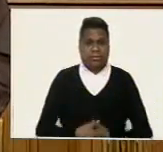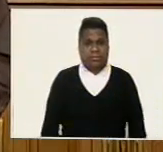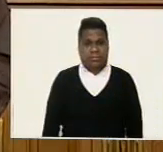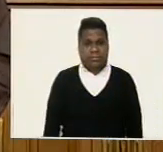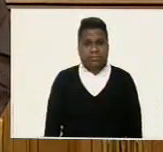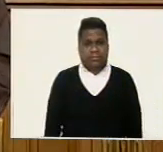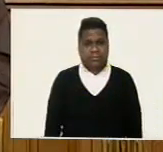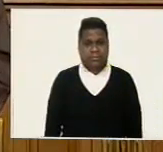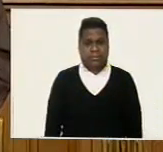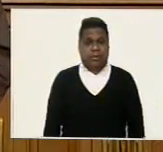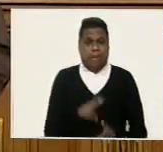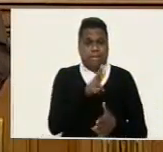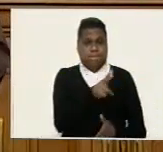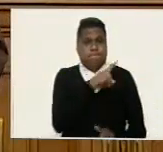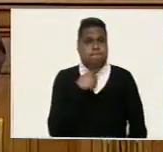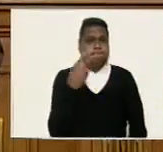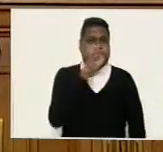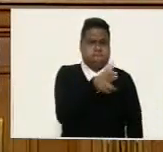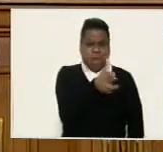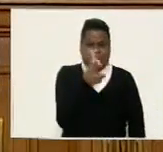fueron asesinados 65